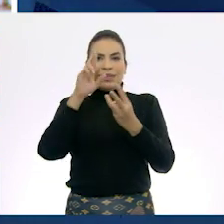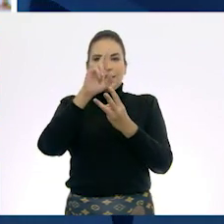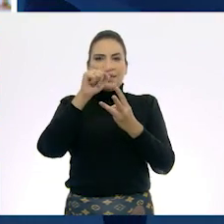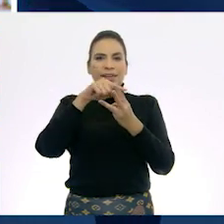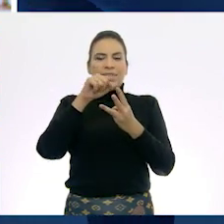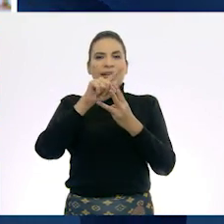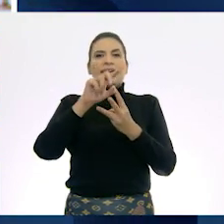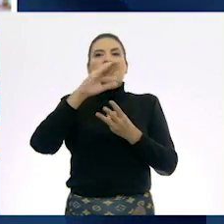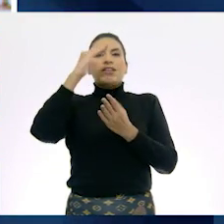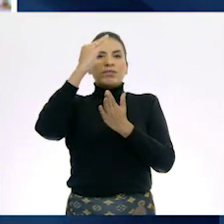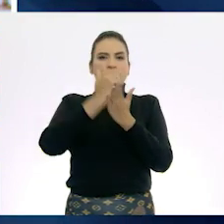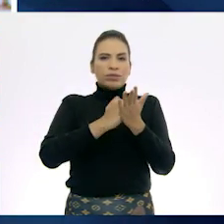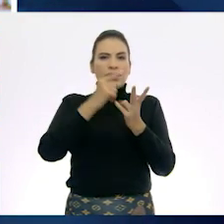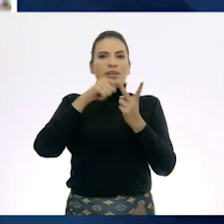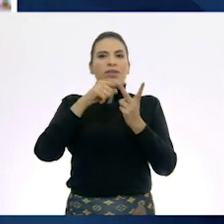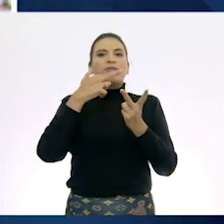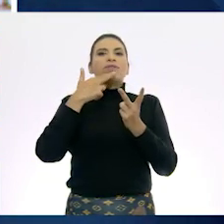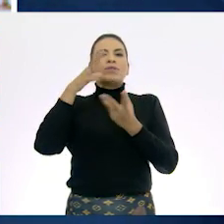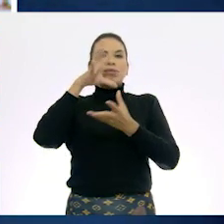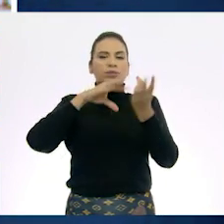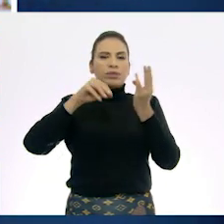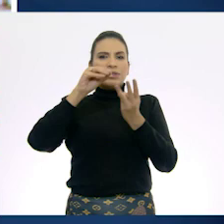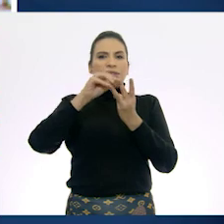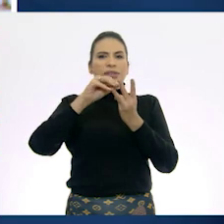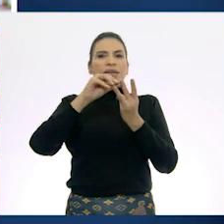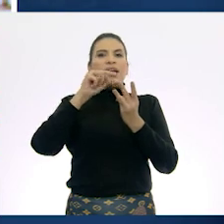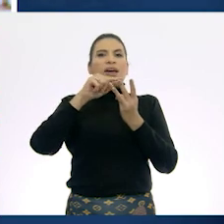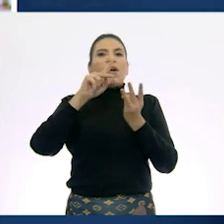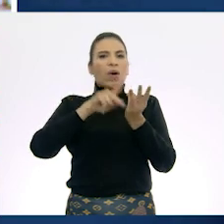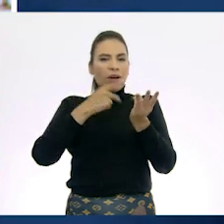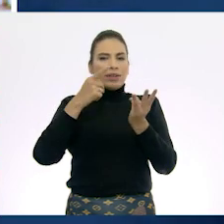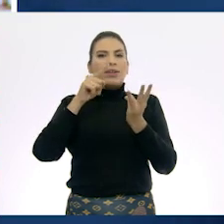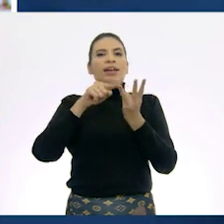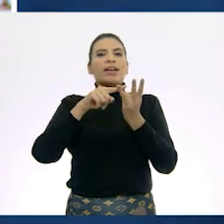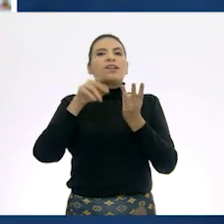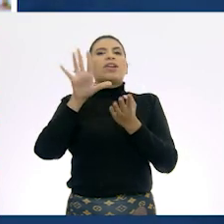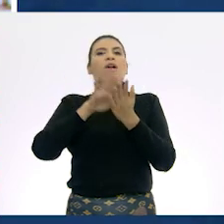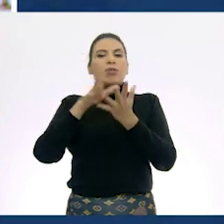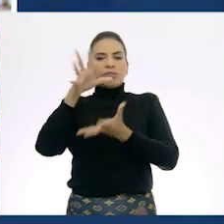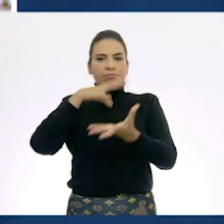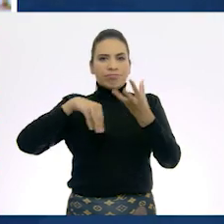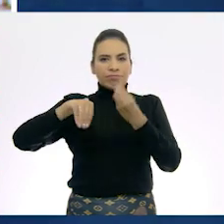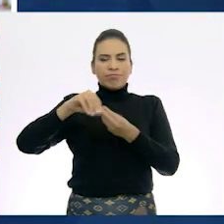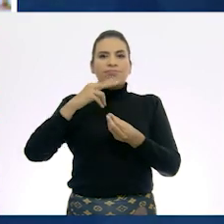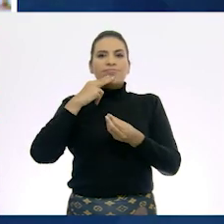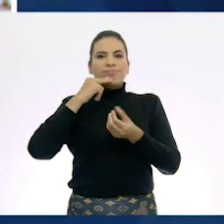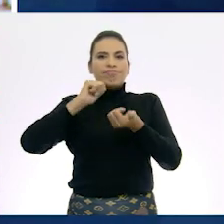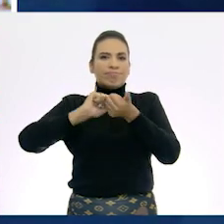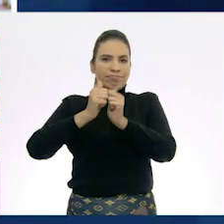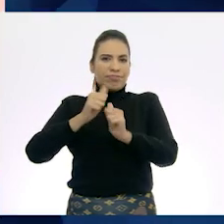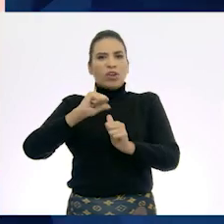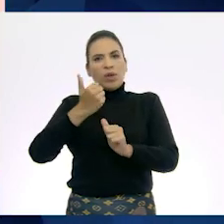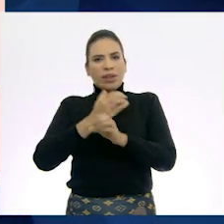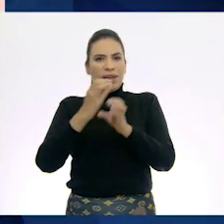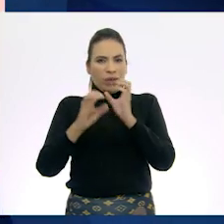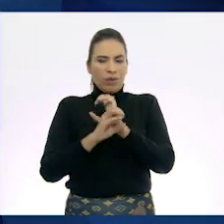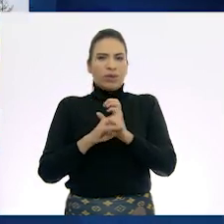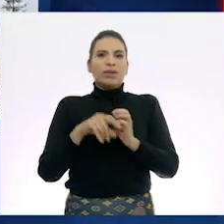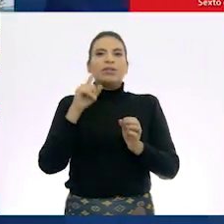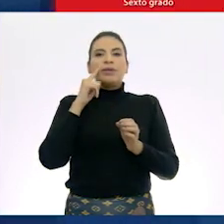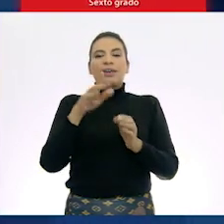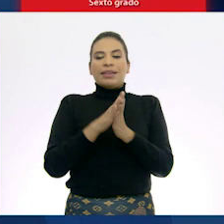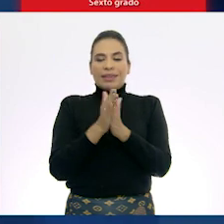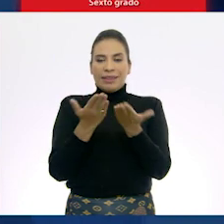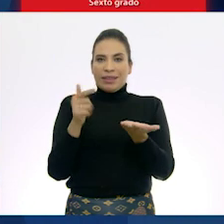reducir, reutilizar y reciclar. Eso es algo muy sencillo que puedes hacer desde casa. Y precisamente en tu libro de